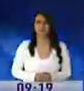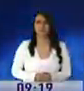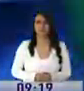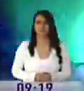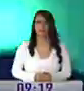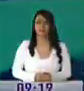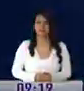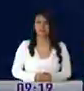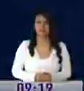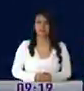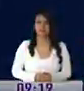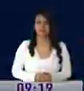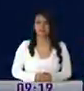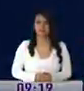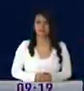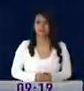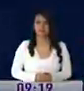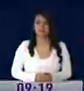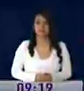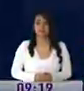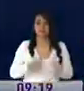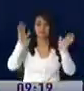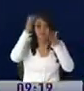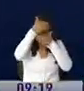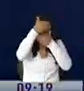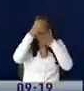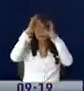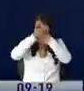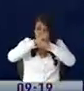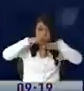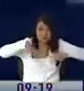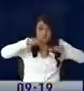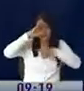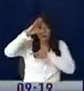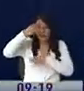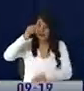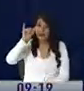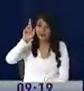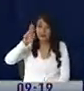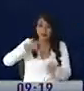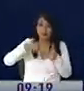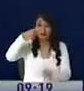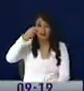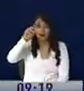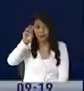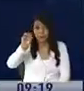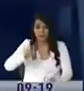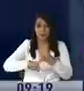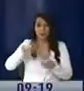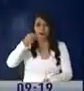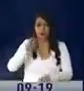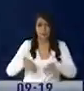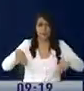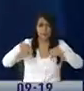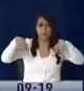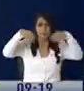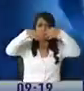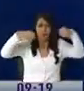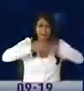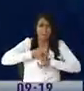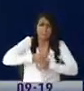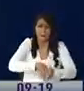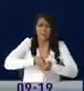blancos camuflados en la oscuridad de la madrugada policías del gir Gema y goe trepaban paredes rompían puertas los